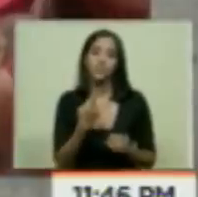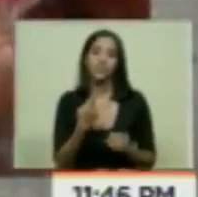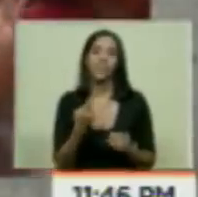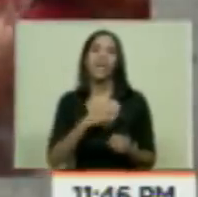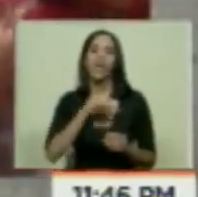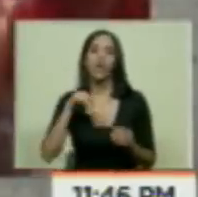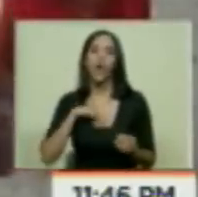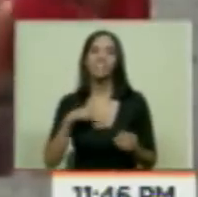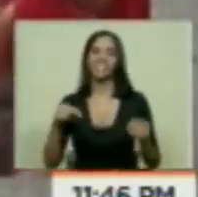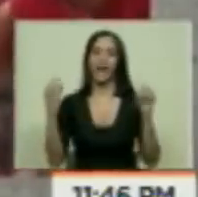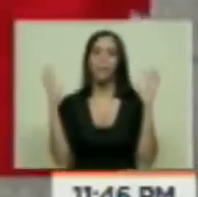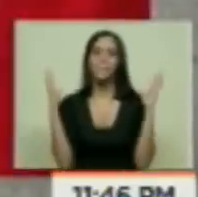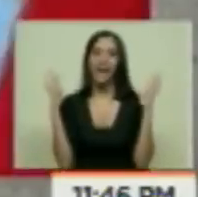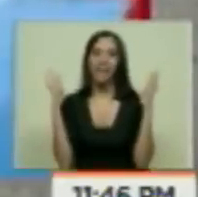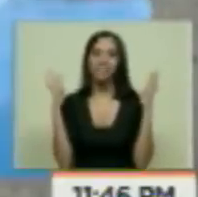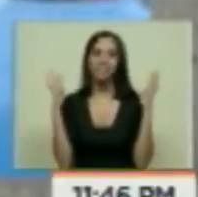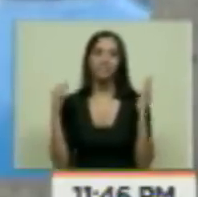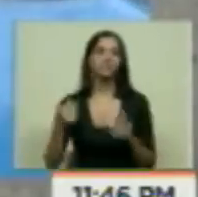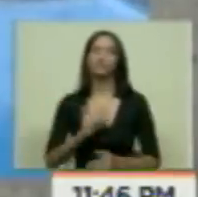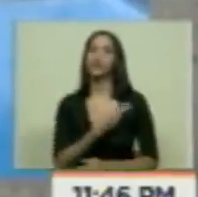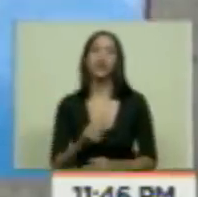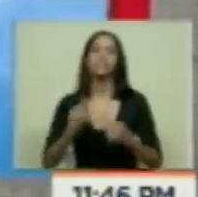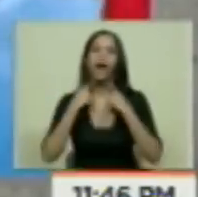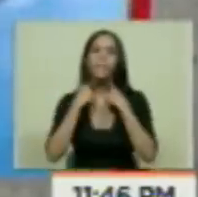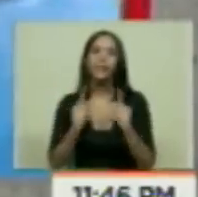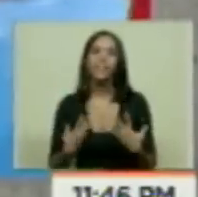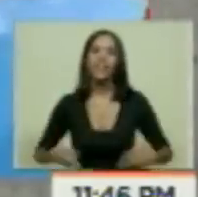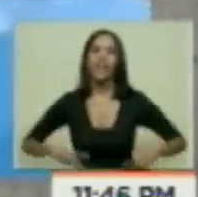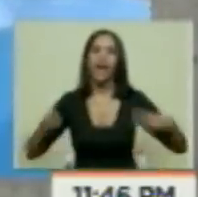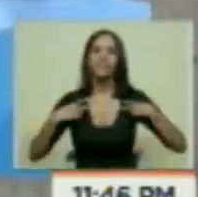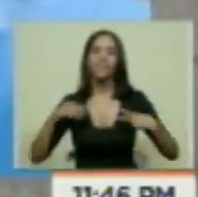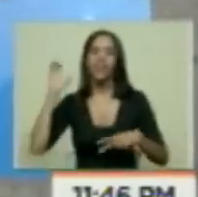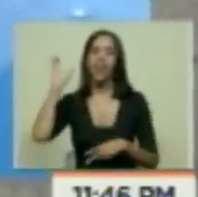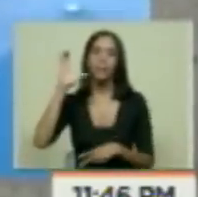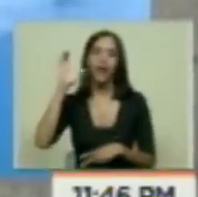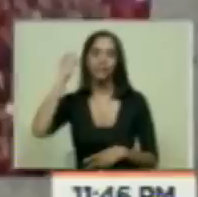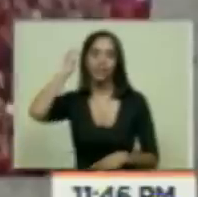nuestras manos no se va a perder la vida de la patria.